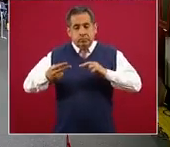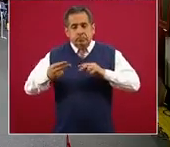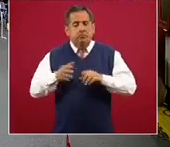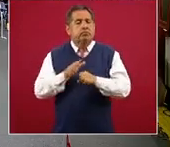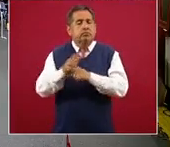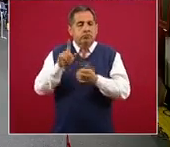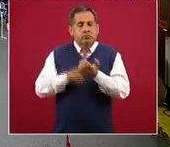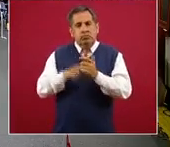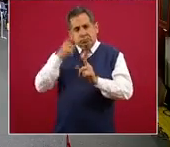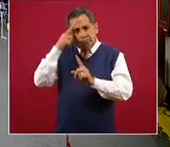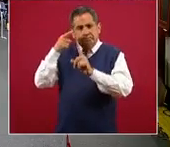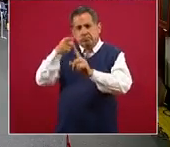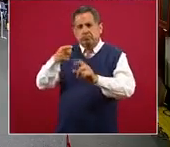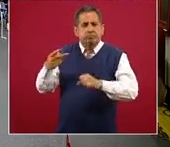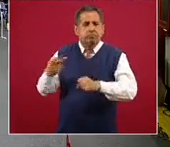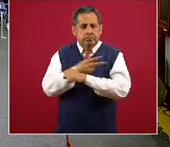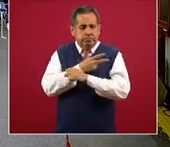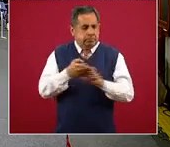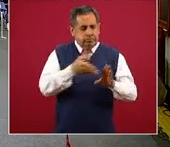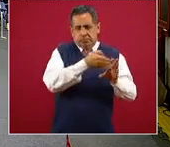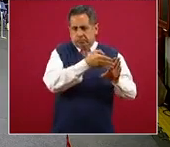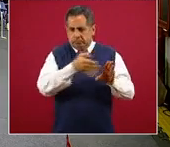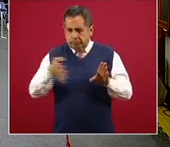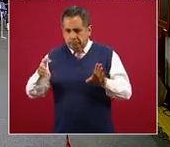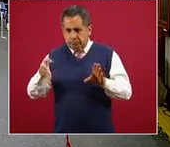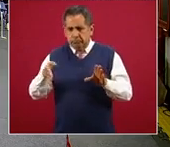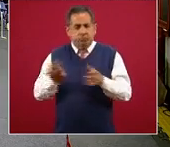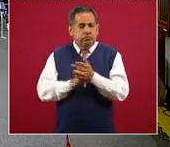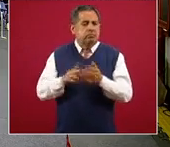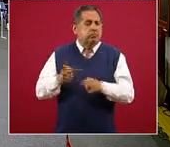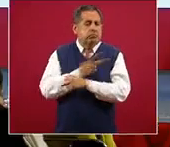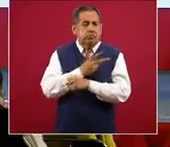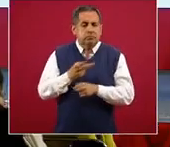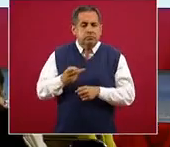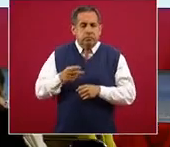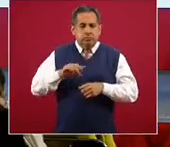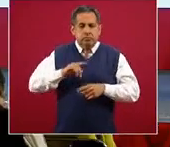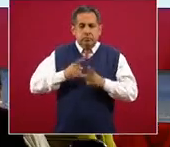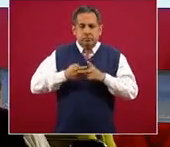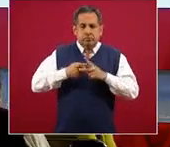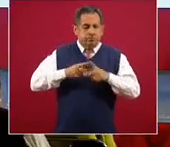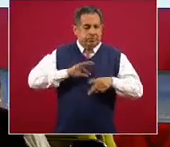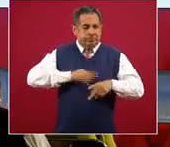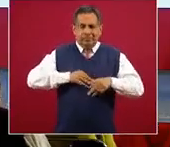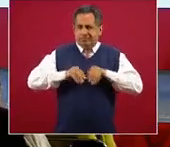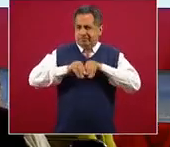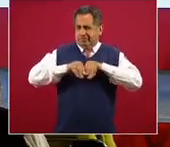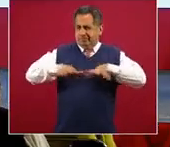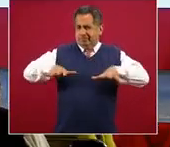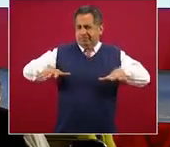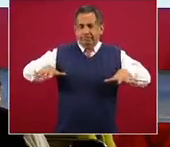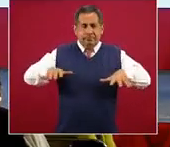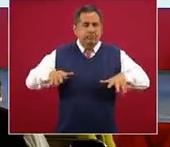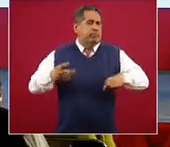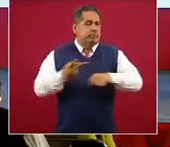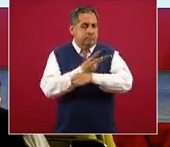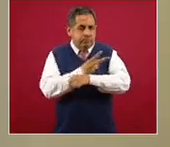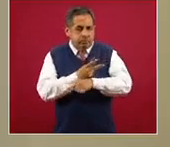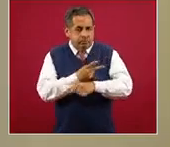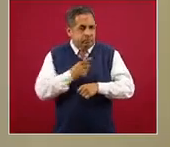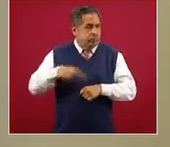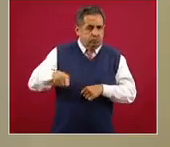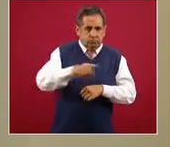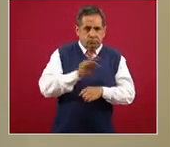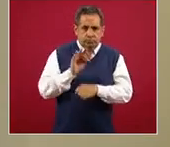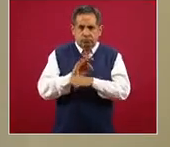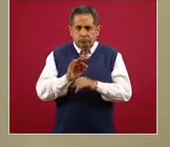son los logros después de este tiempo de transcurrida la epidemia y cómo hemos logrado cubrir al